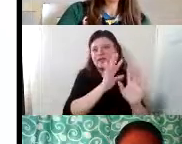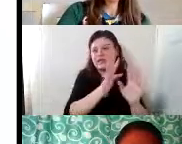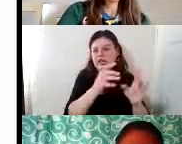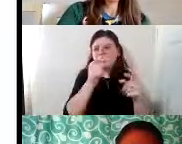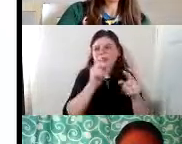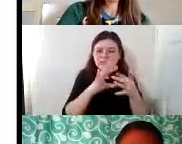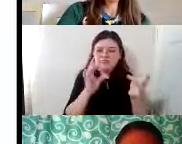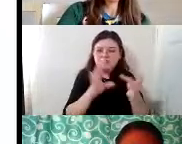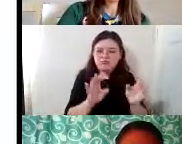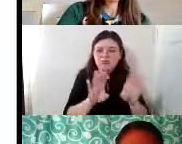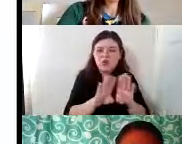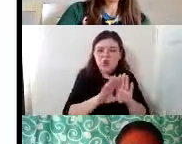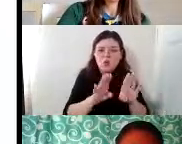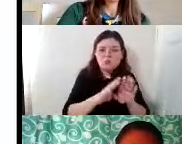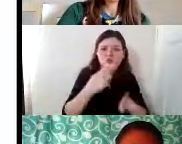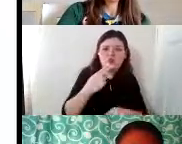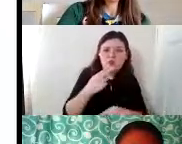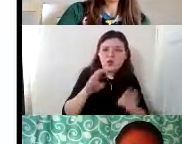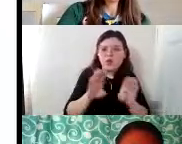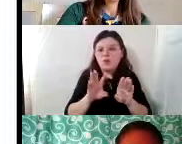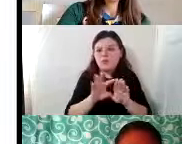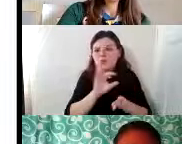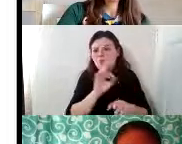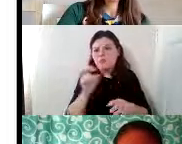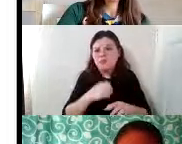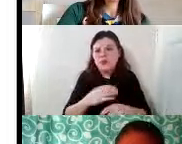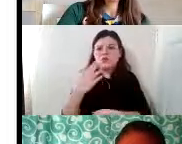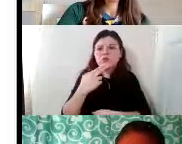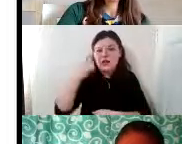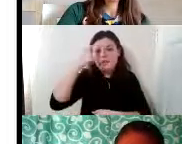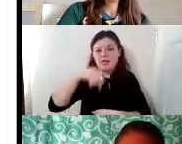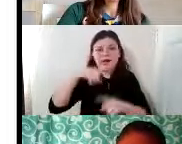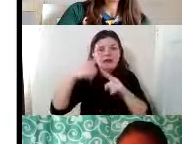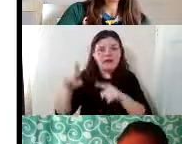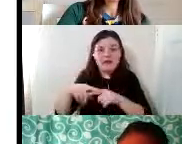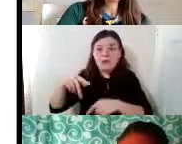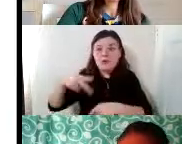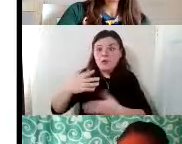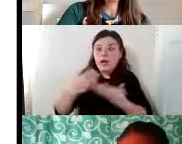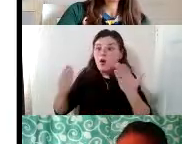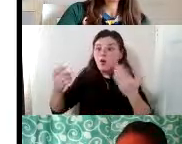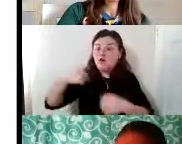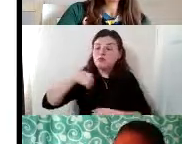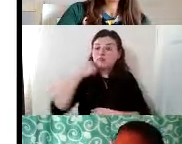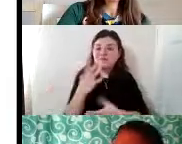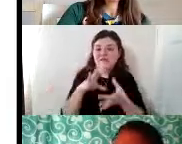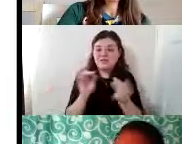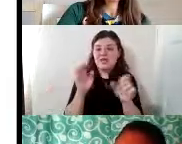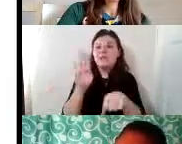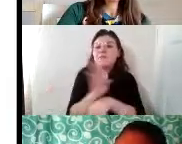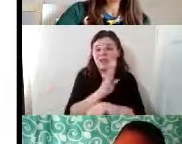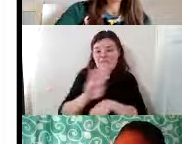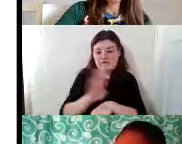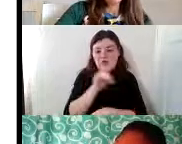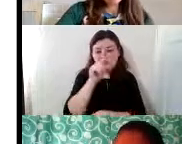cómo funcionó, ya conocimos un cuento y cómo se podía utilizar. Yo quiero decirle de los beneficios que esto tiene. ¿Qué es lo que pasa? Un